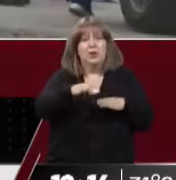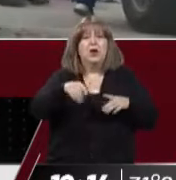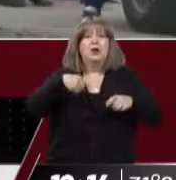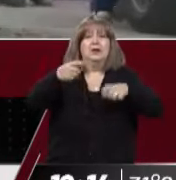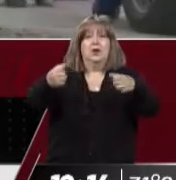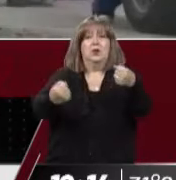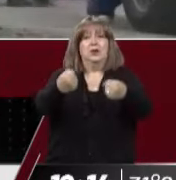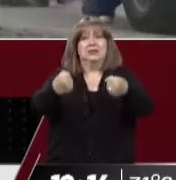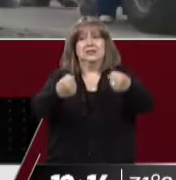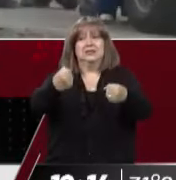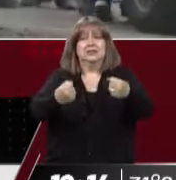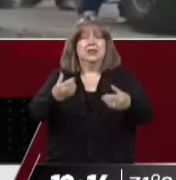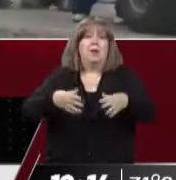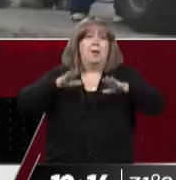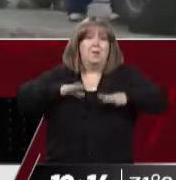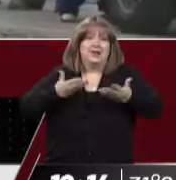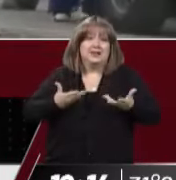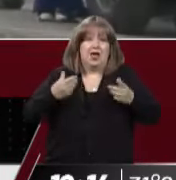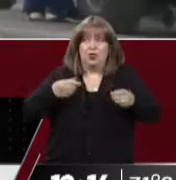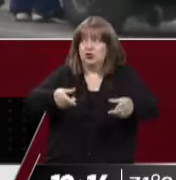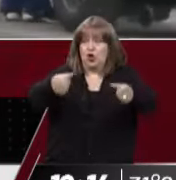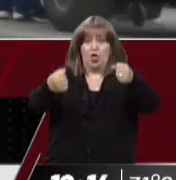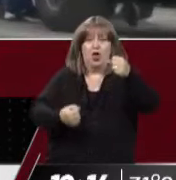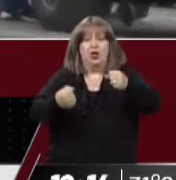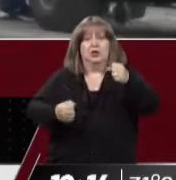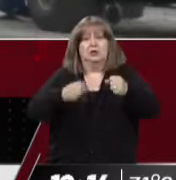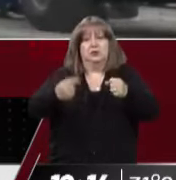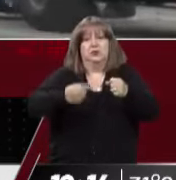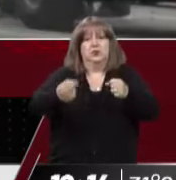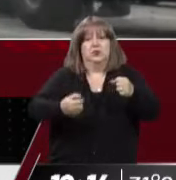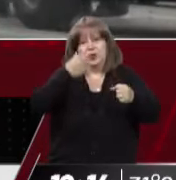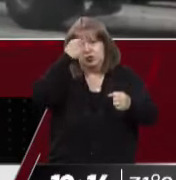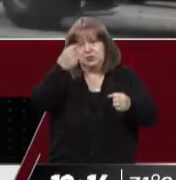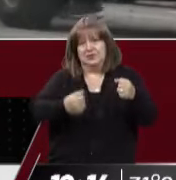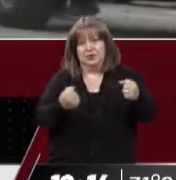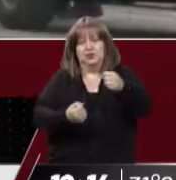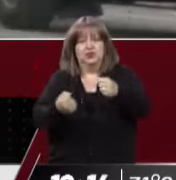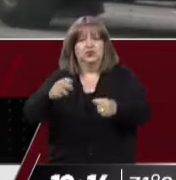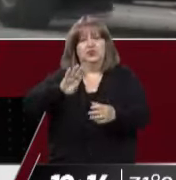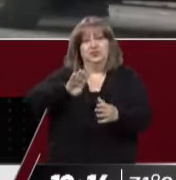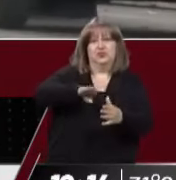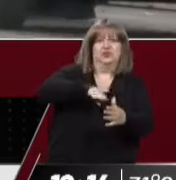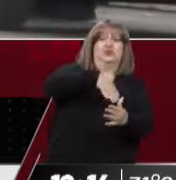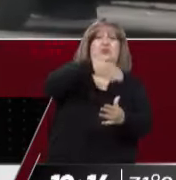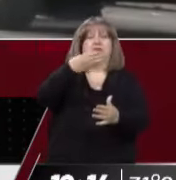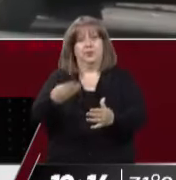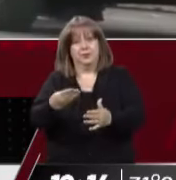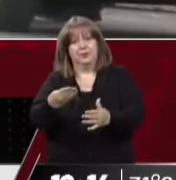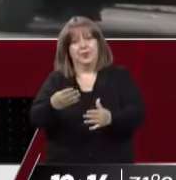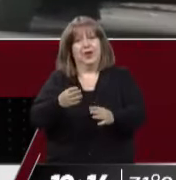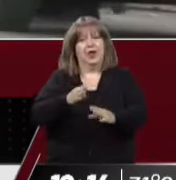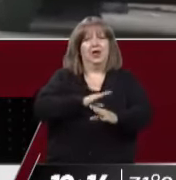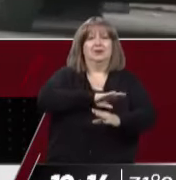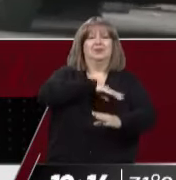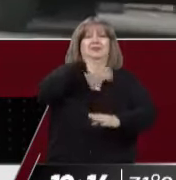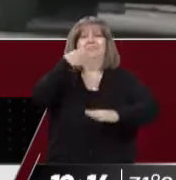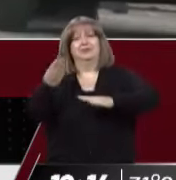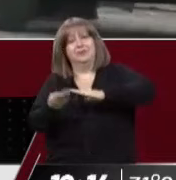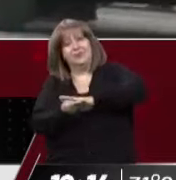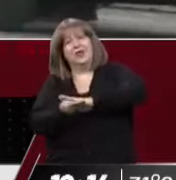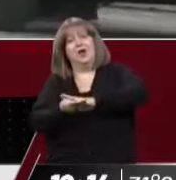lamentablemente por el peso también y por las maniobras que tuvo que realizar la conductora termina volcando y bueno, quedaron estas